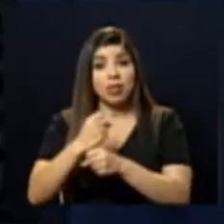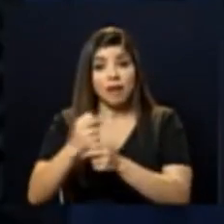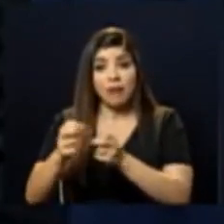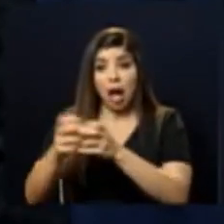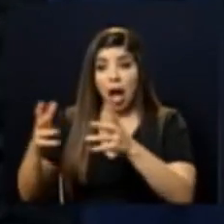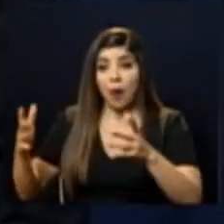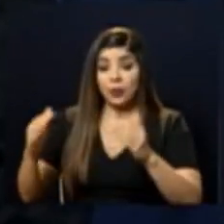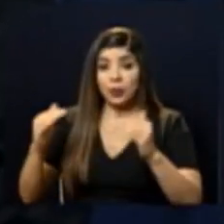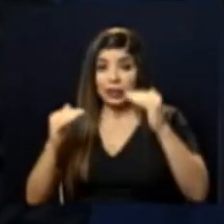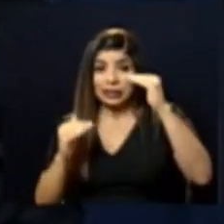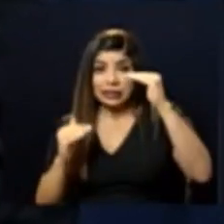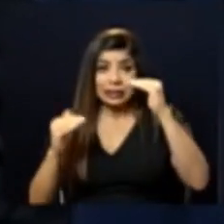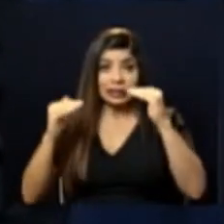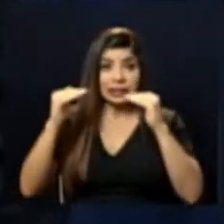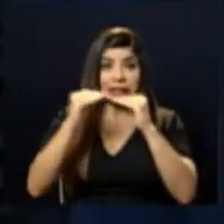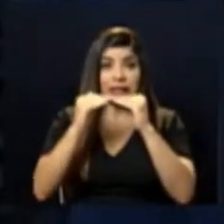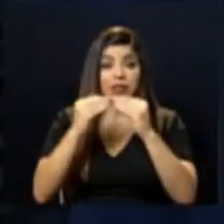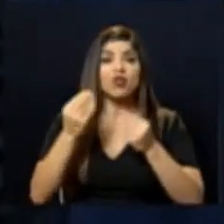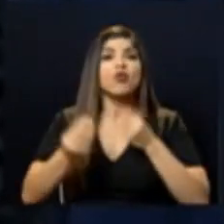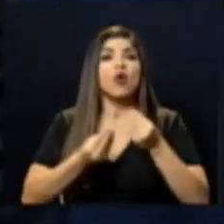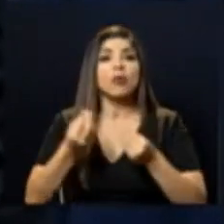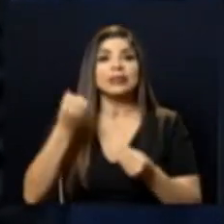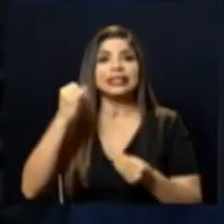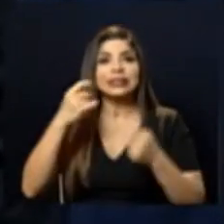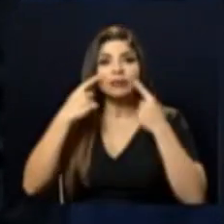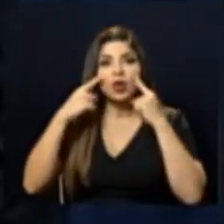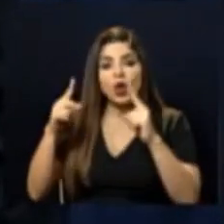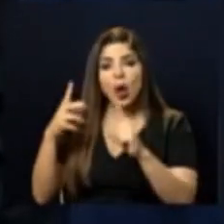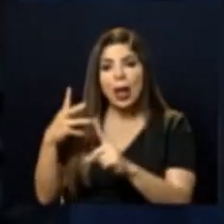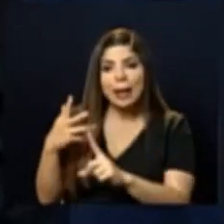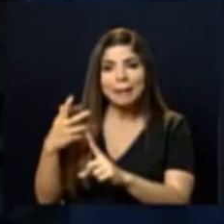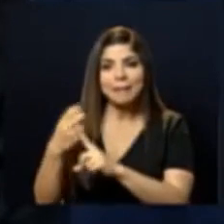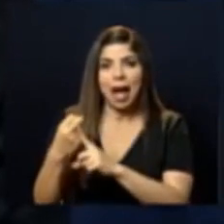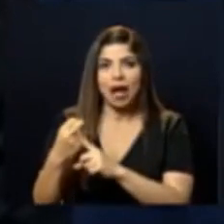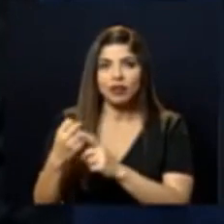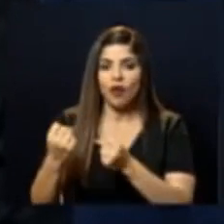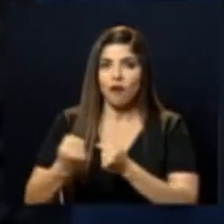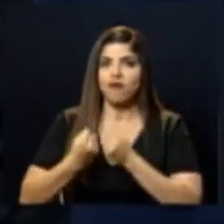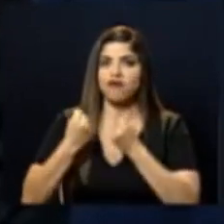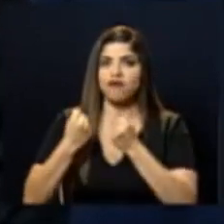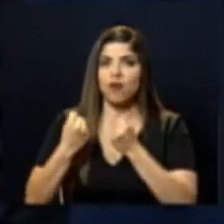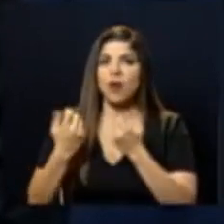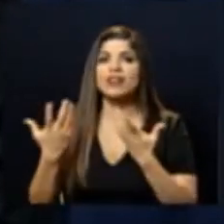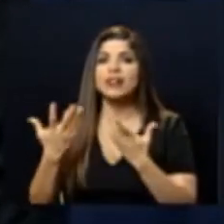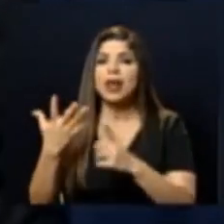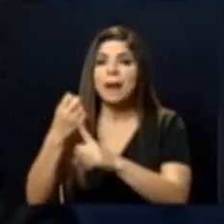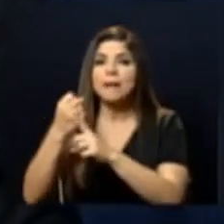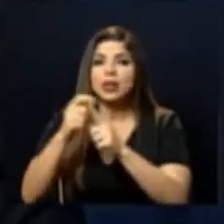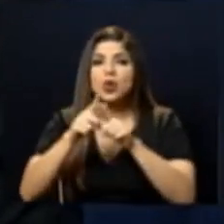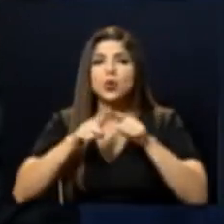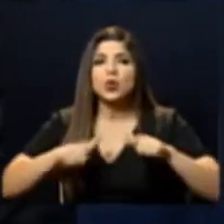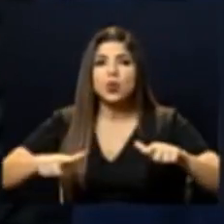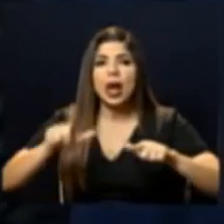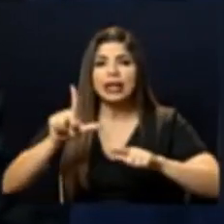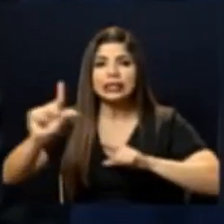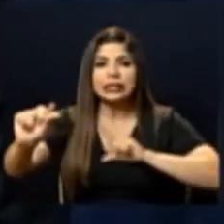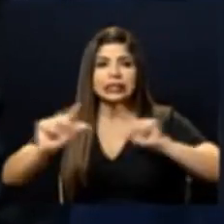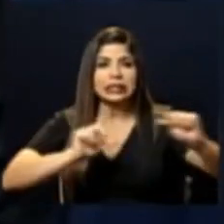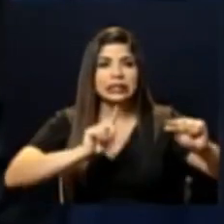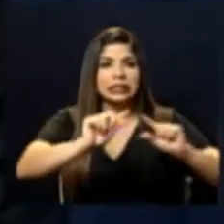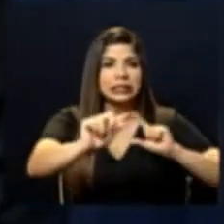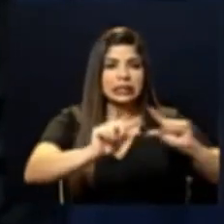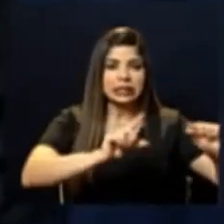de las brechas está en que logremos impactos más fuertes en distintas regiones y en